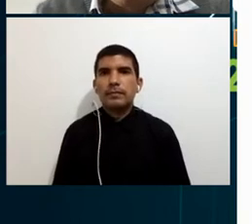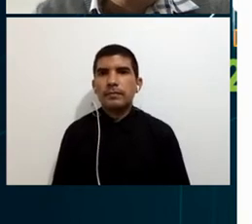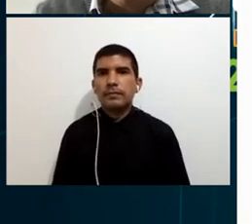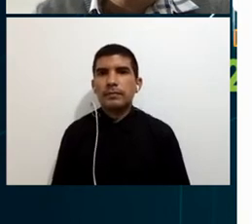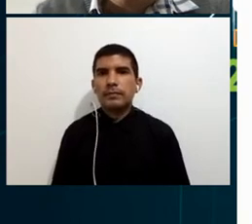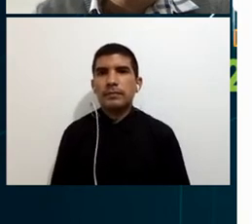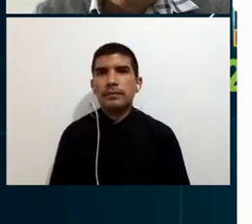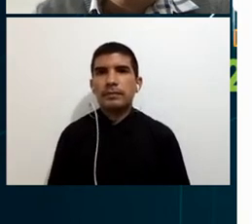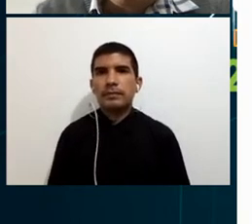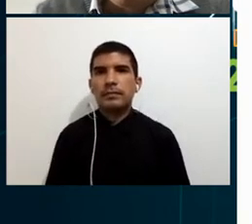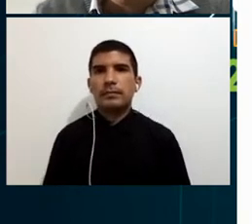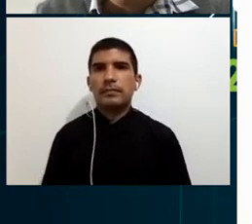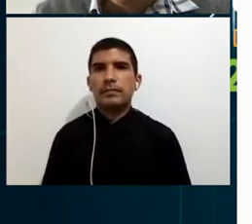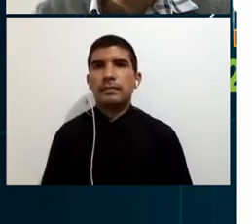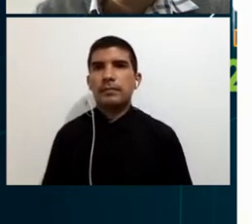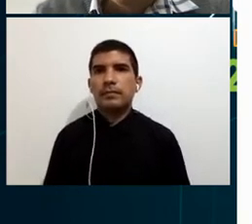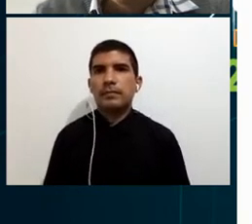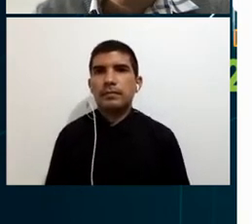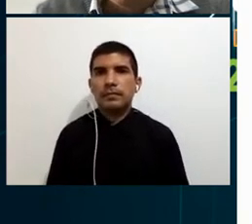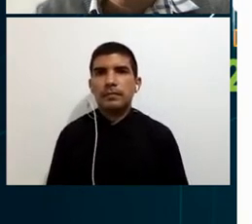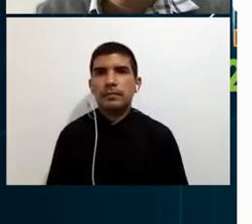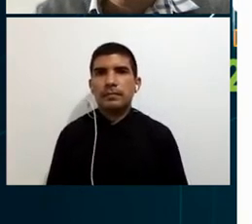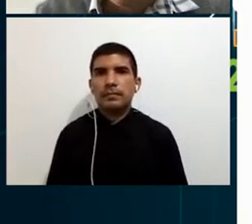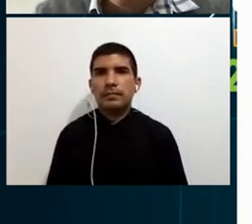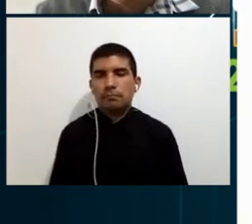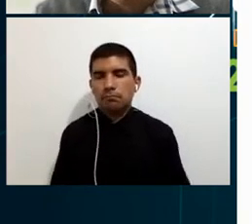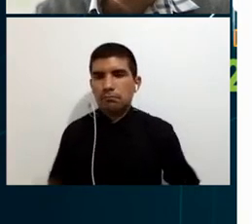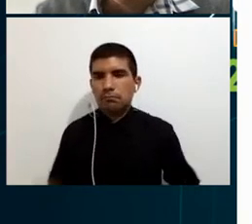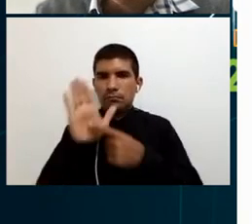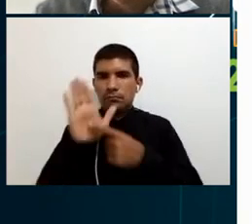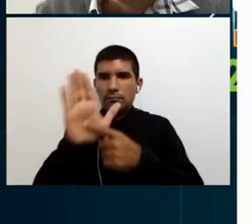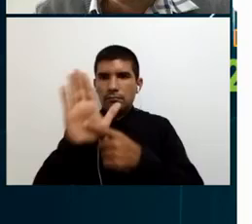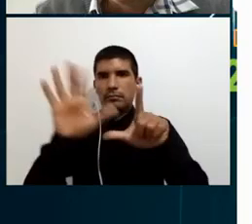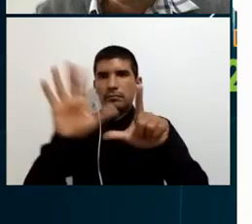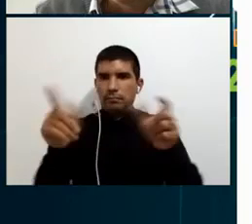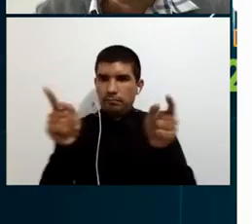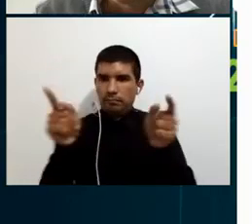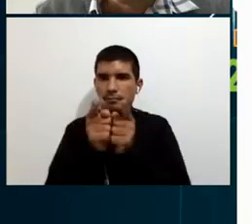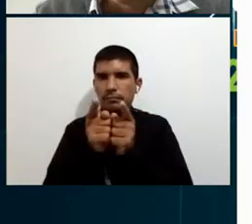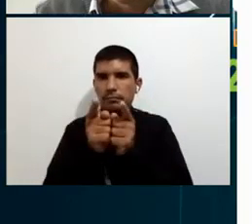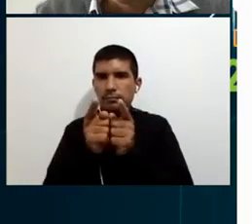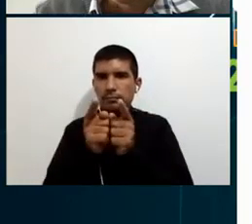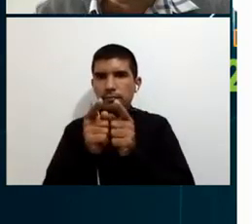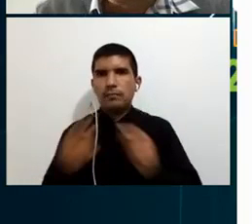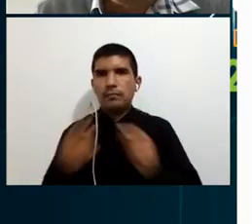Venga, yo trato de saltarme este pedacito, pero resume.